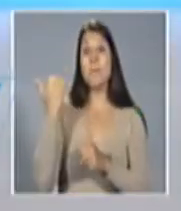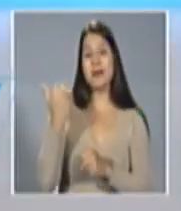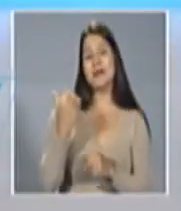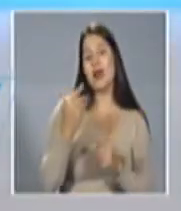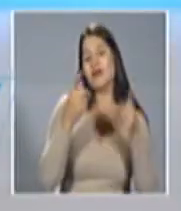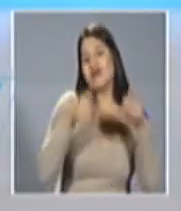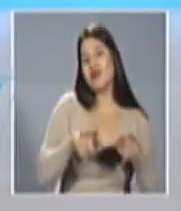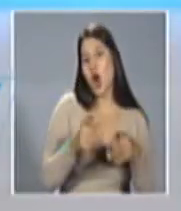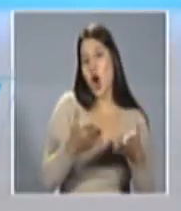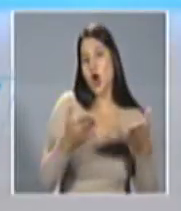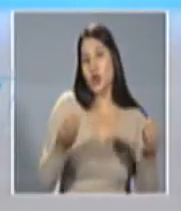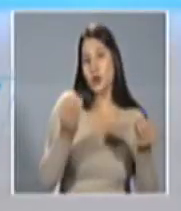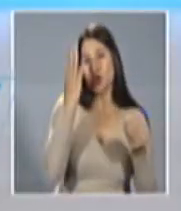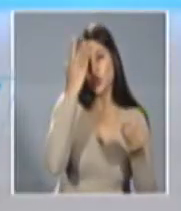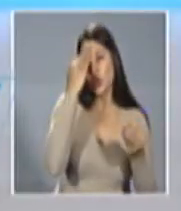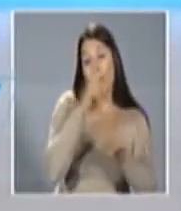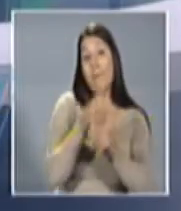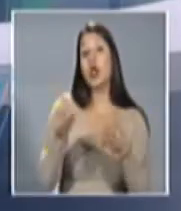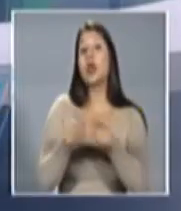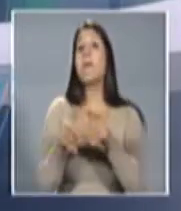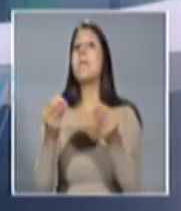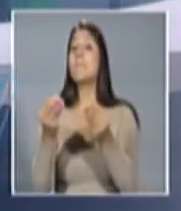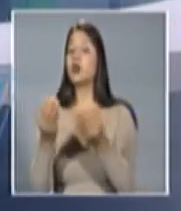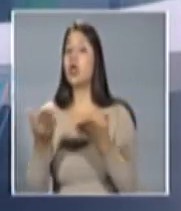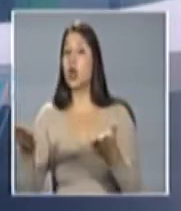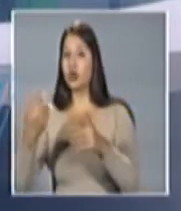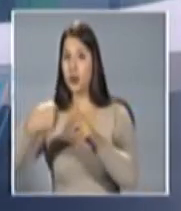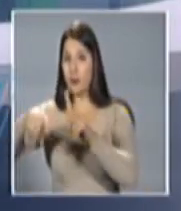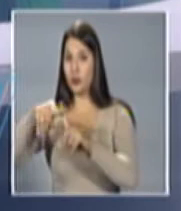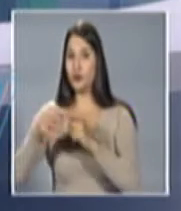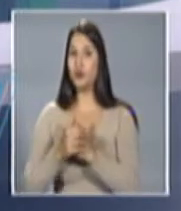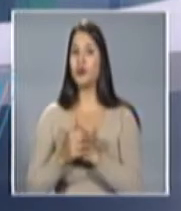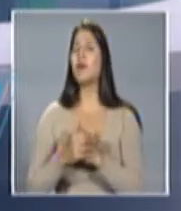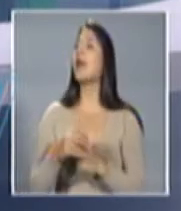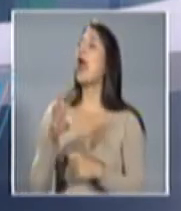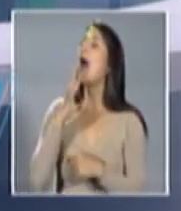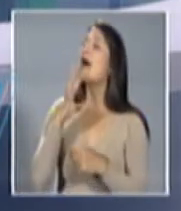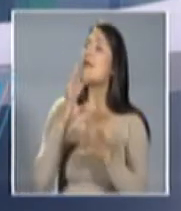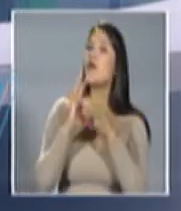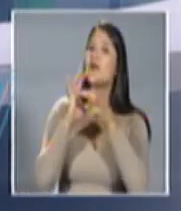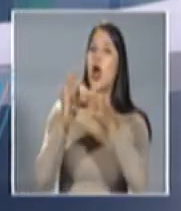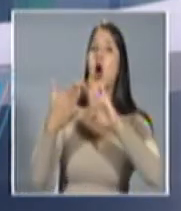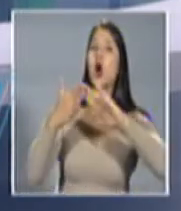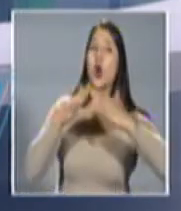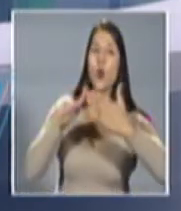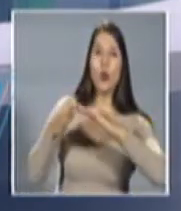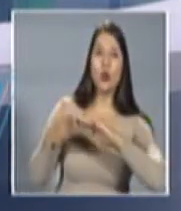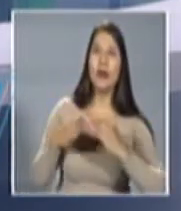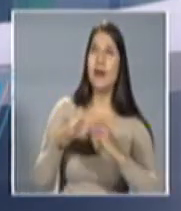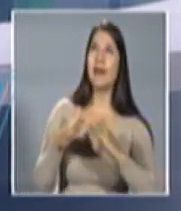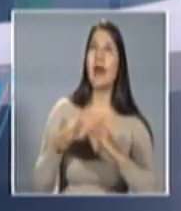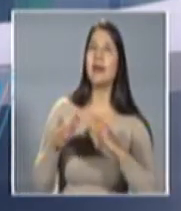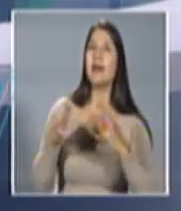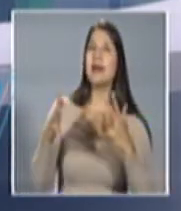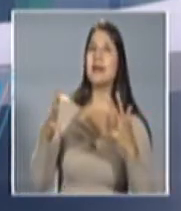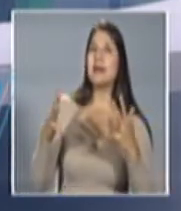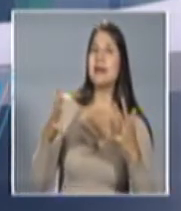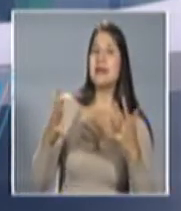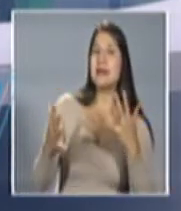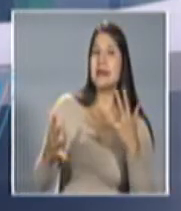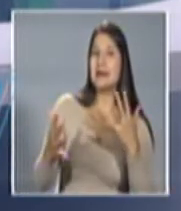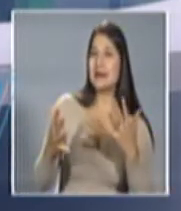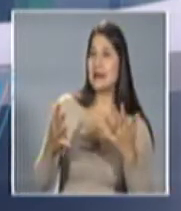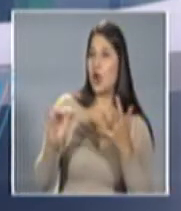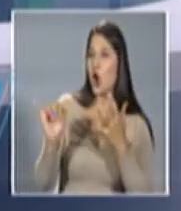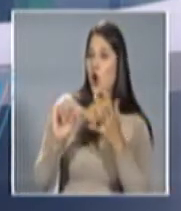cosas positivas que hay que rescatar. Paul, se ha hablado mucho de comunidades que están, no sé si decirlo de esta forma, tomadas. Así